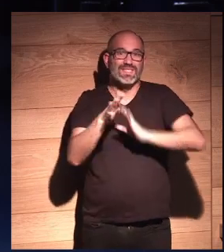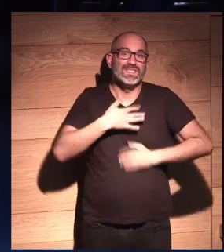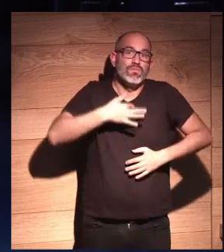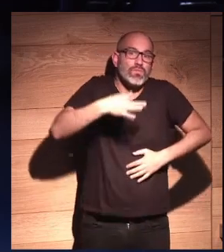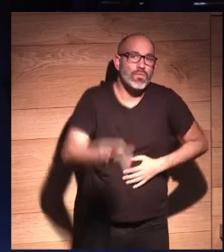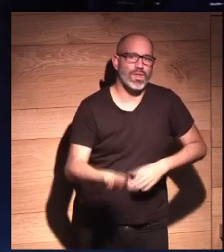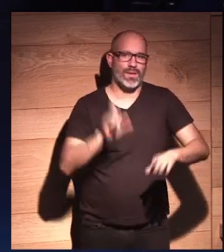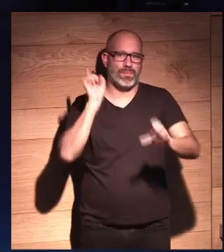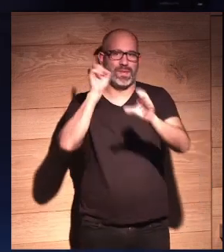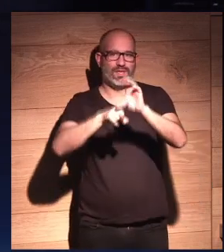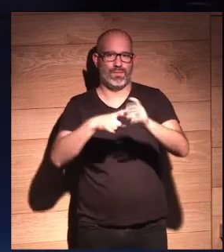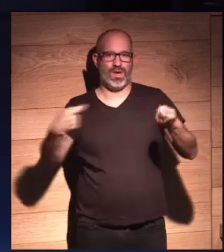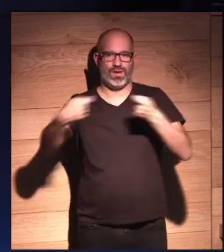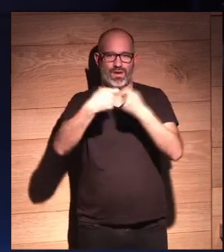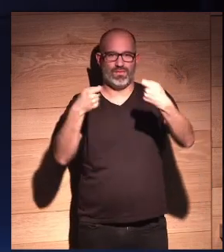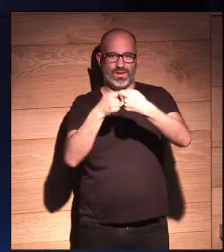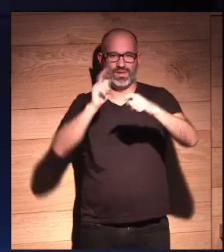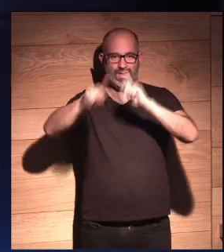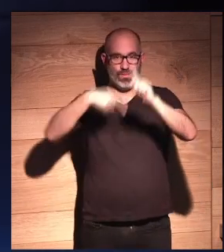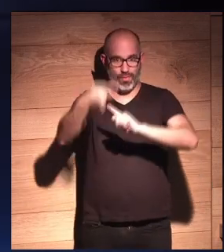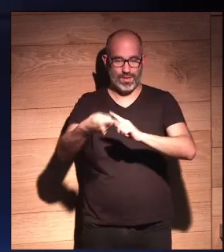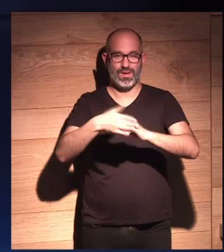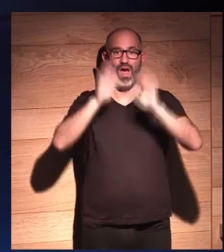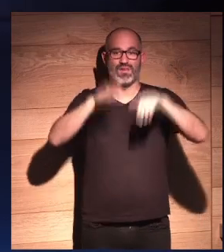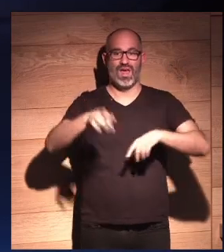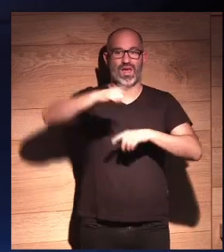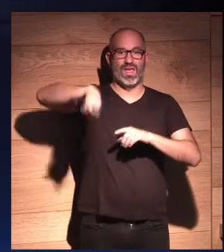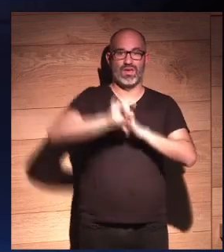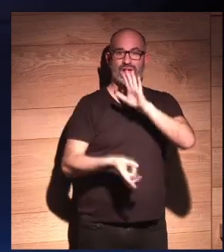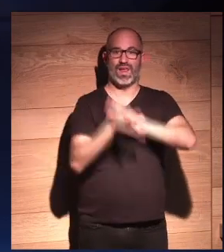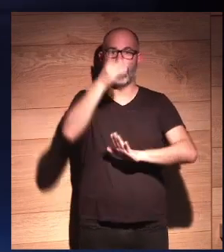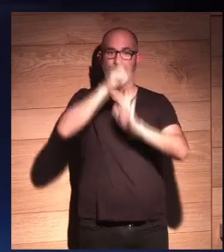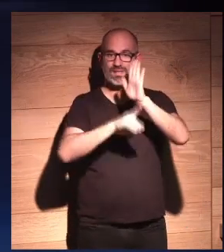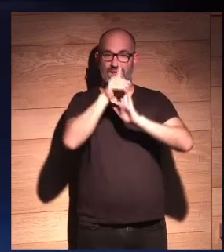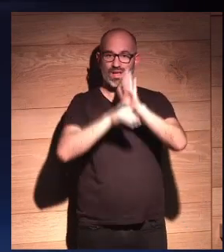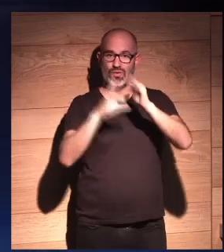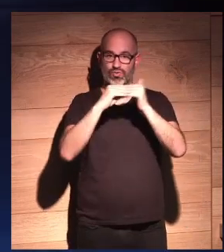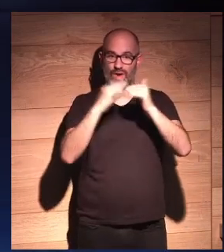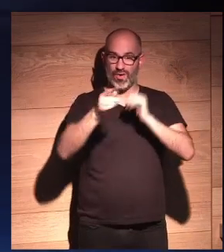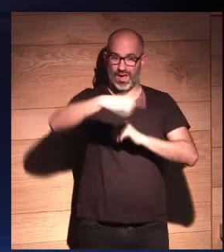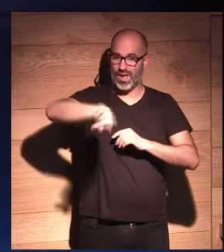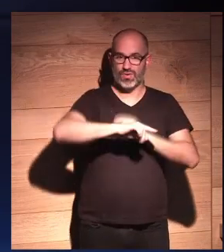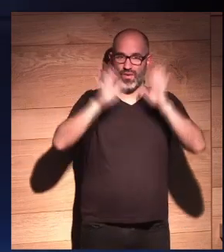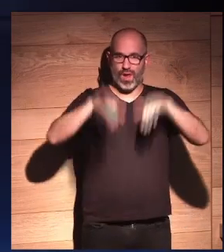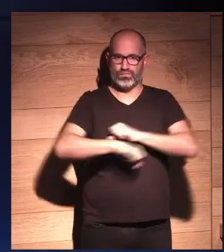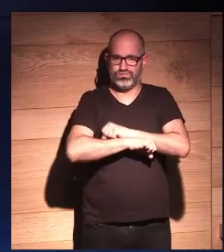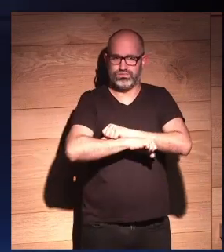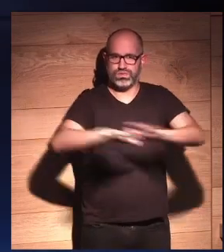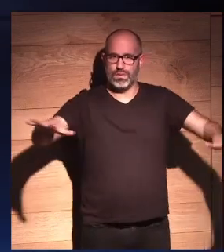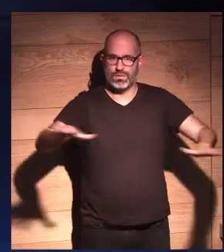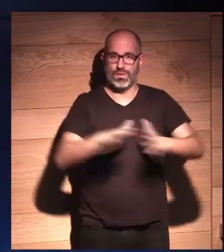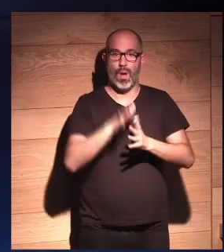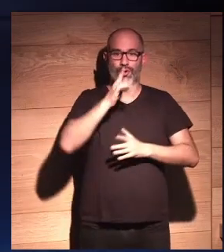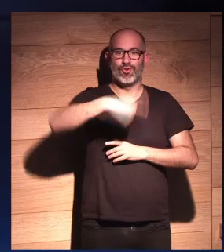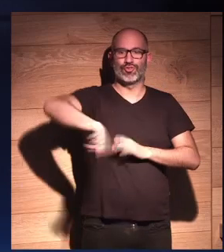acaso, participaran en el crowdfunding cuando lo fueran a lanzar. Crearon una base de datos de usuarios, y esto es súper potente, porque daros cuenta que